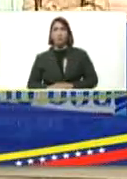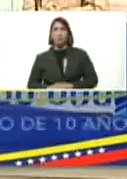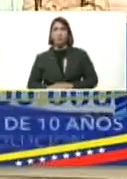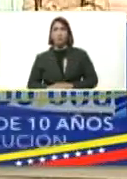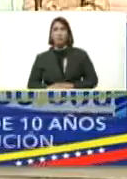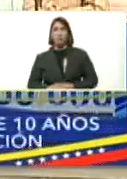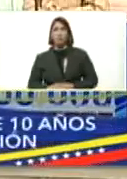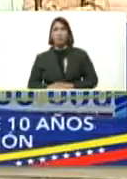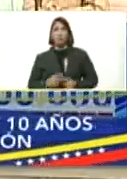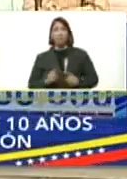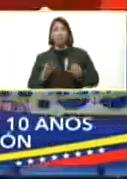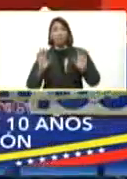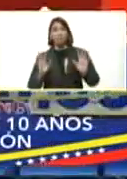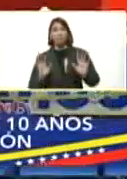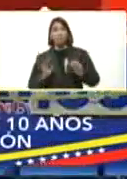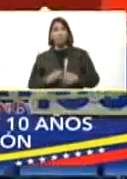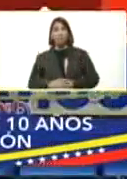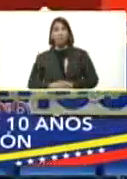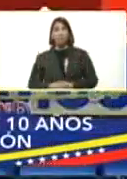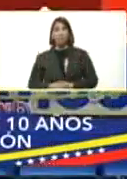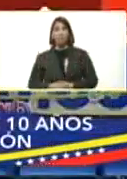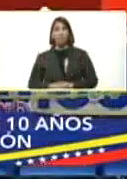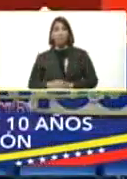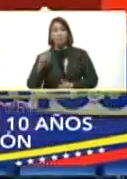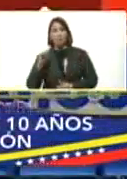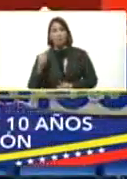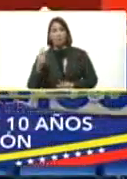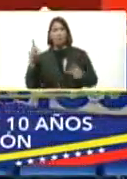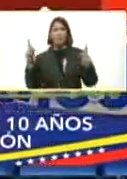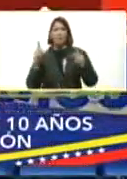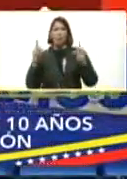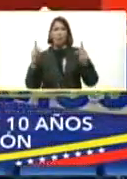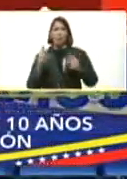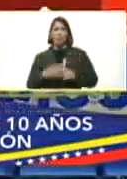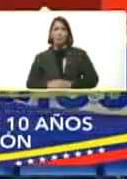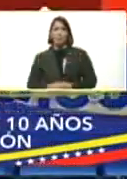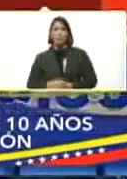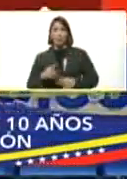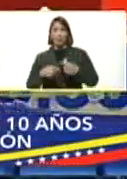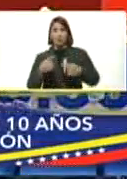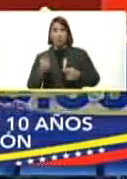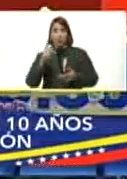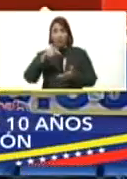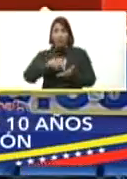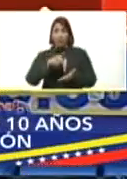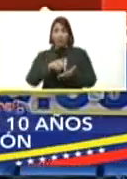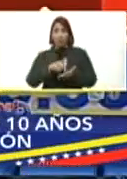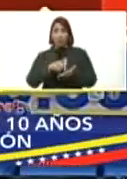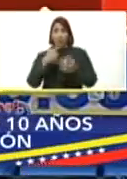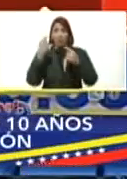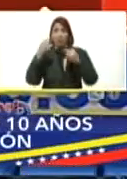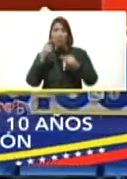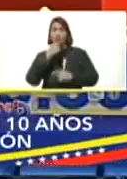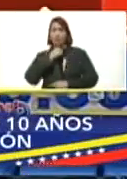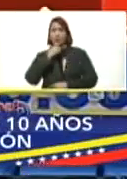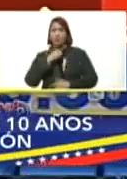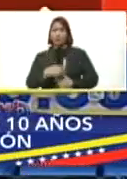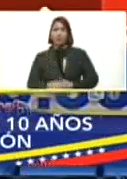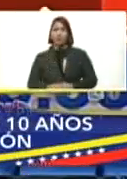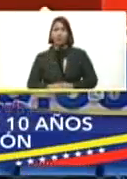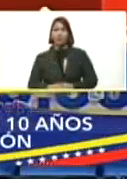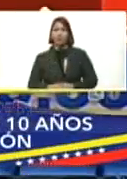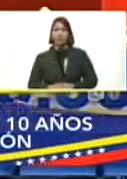Pero es así. Fue una primera prosperidad. Luego entramos en fase de resistencia. Entramos